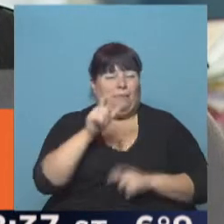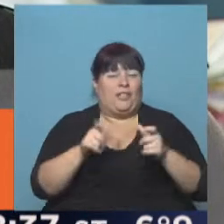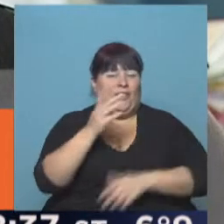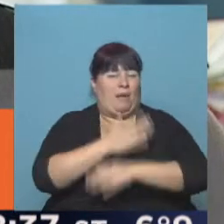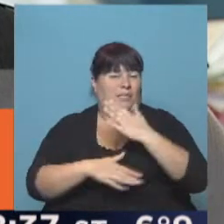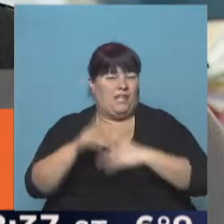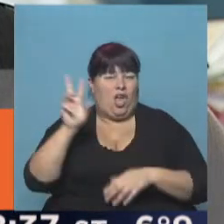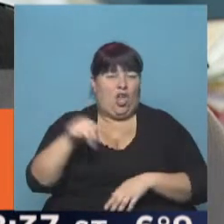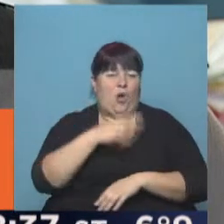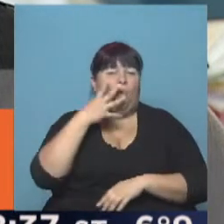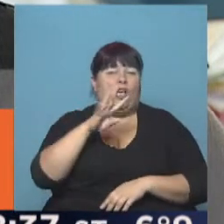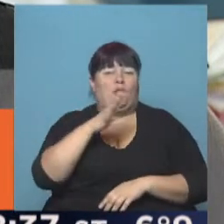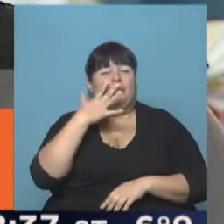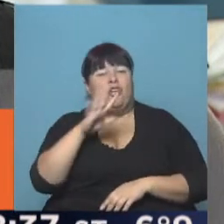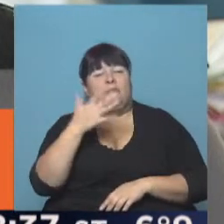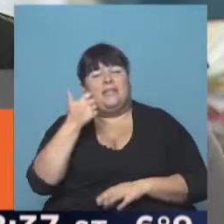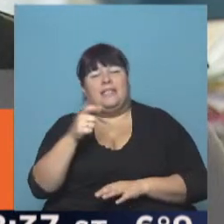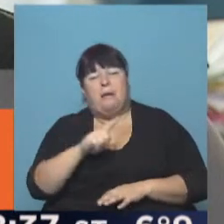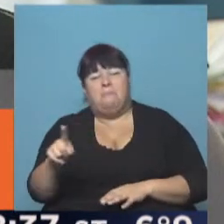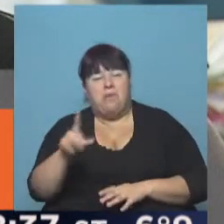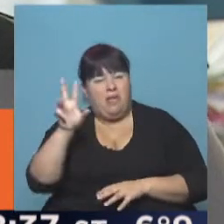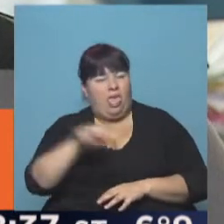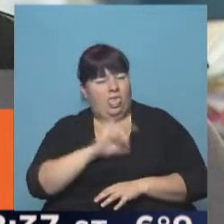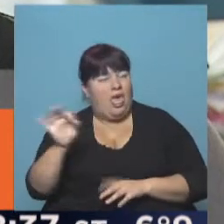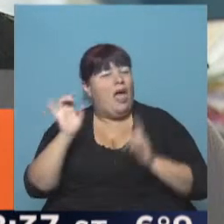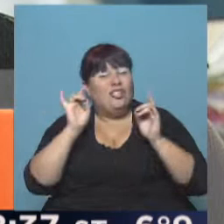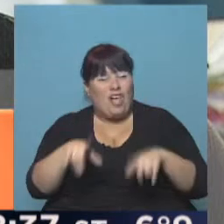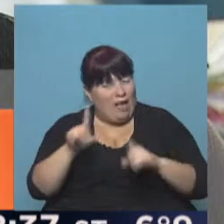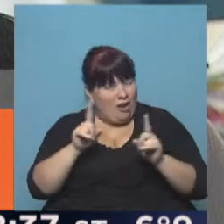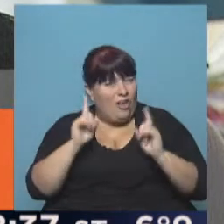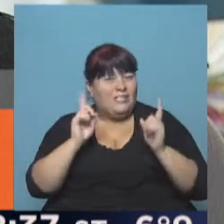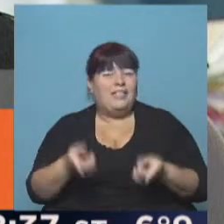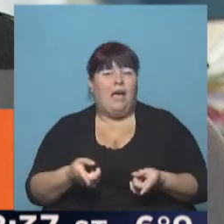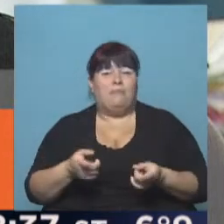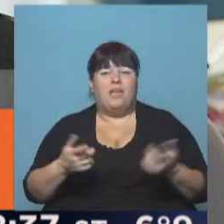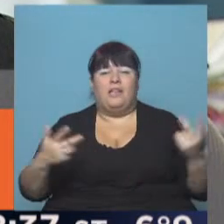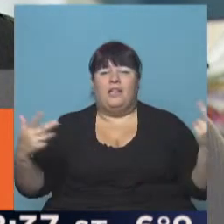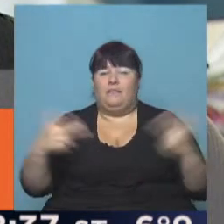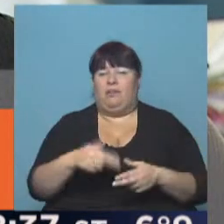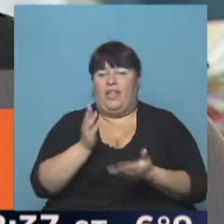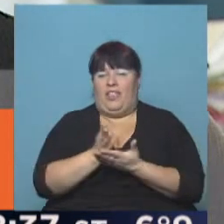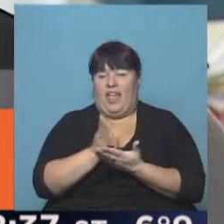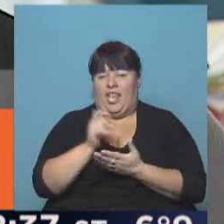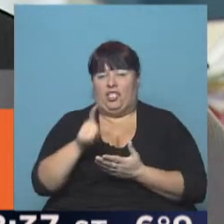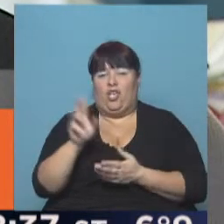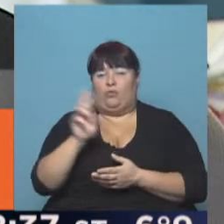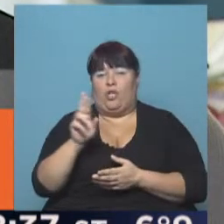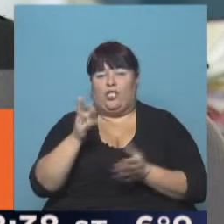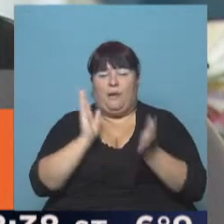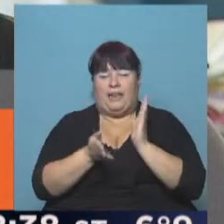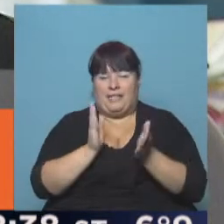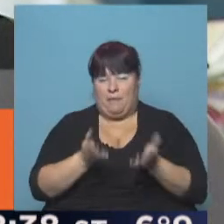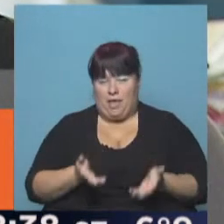discapacidad han dejado de cobrar 4.000, 5.000, 6.000 pesos, pero no solamente eso, sino que también se le ha quitado el derecho a lo que es la habilitación y